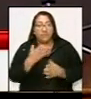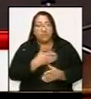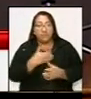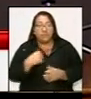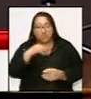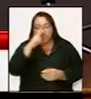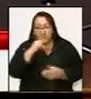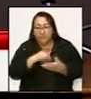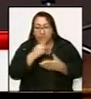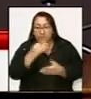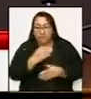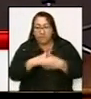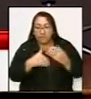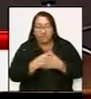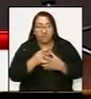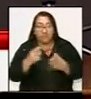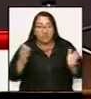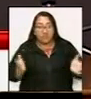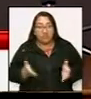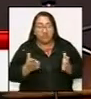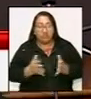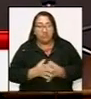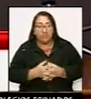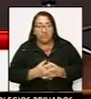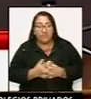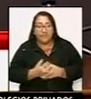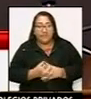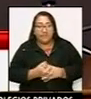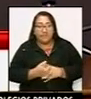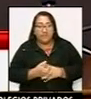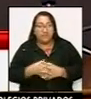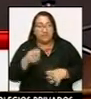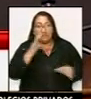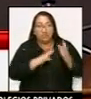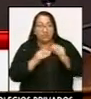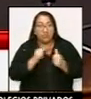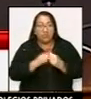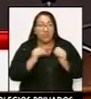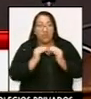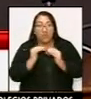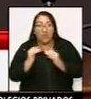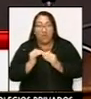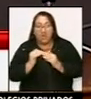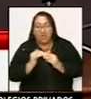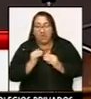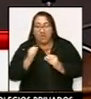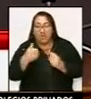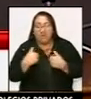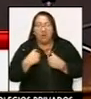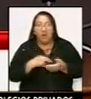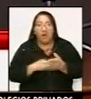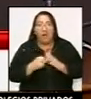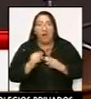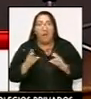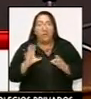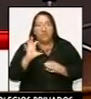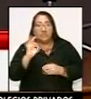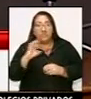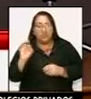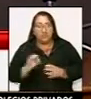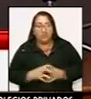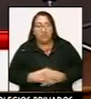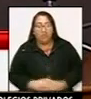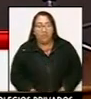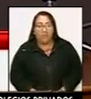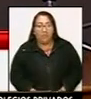República, en que es el promotor, el que se preocupa por la paridad, y si tuviéramos nosotros un